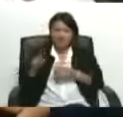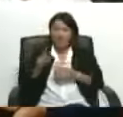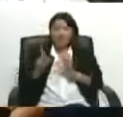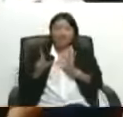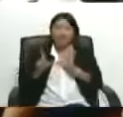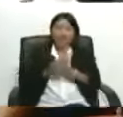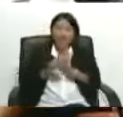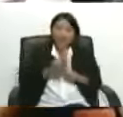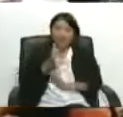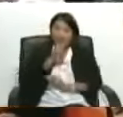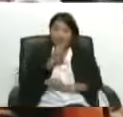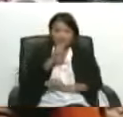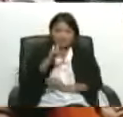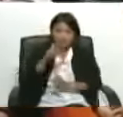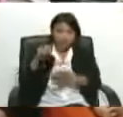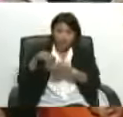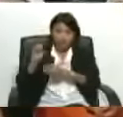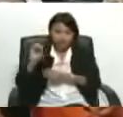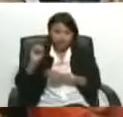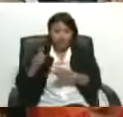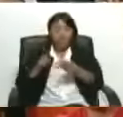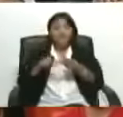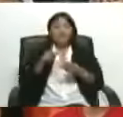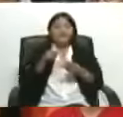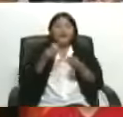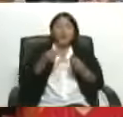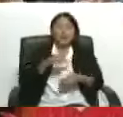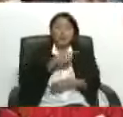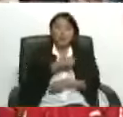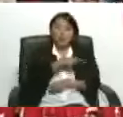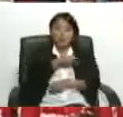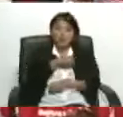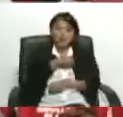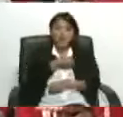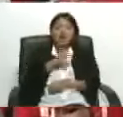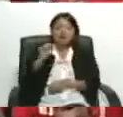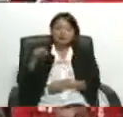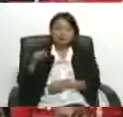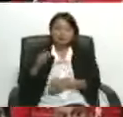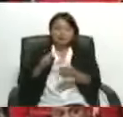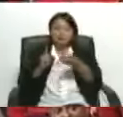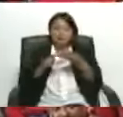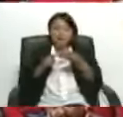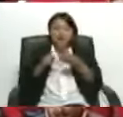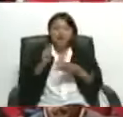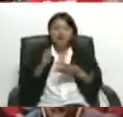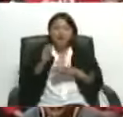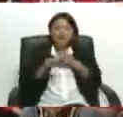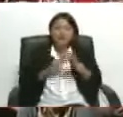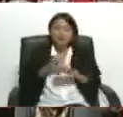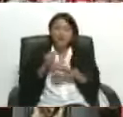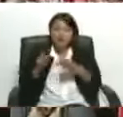tenemos nosotros nada que ver con él. Acuerdo de Ginebra. Tercero, Corte Penal.